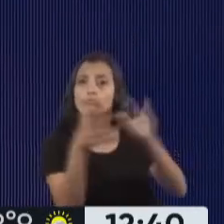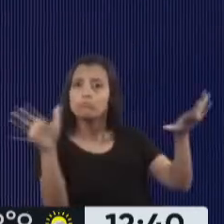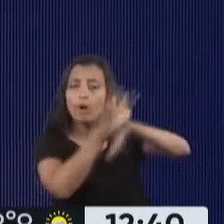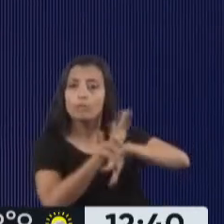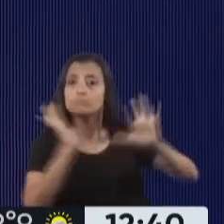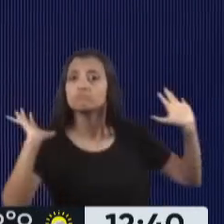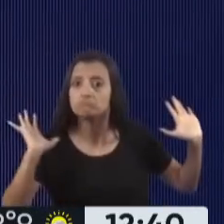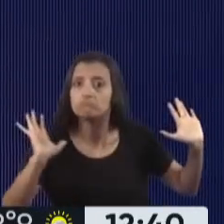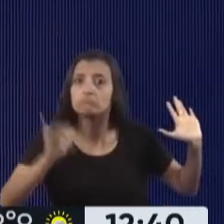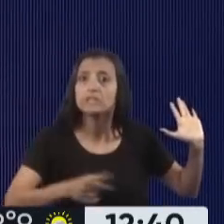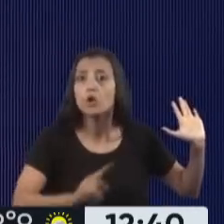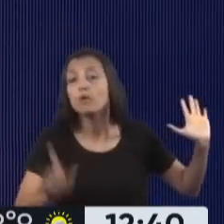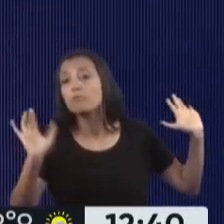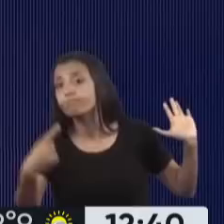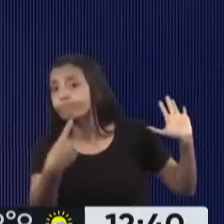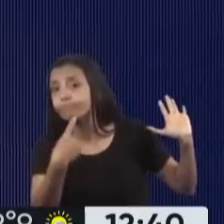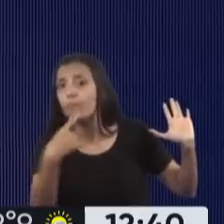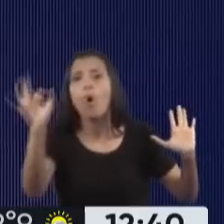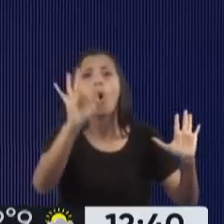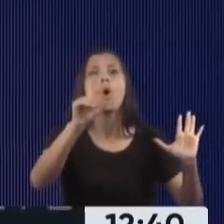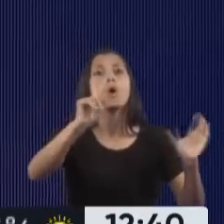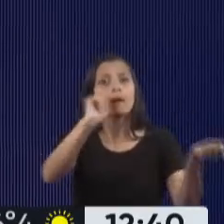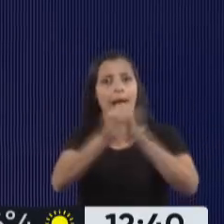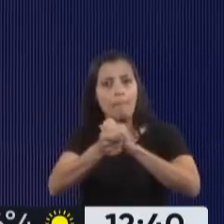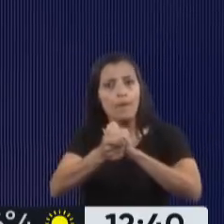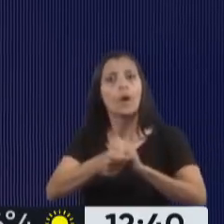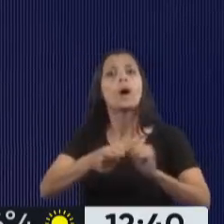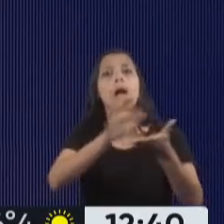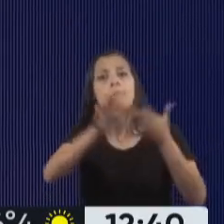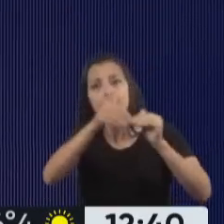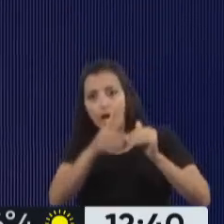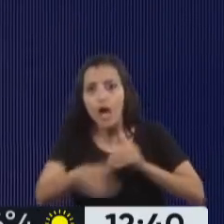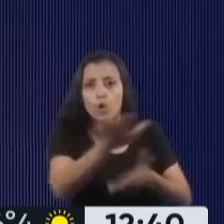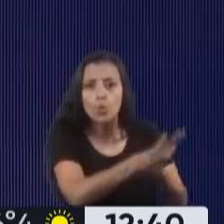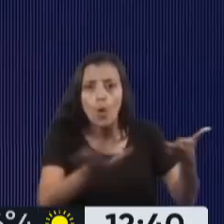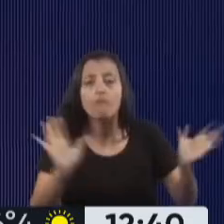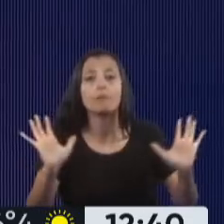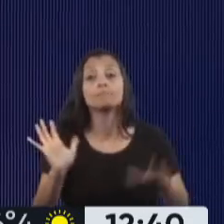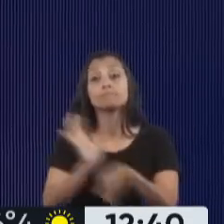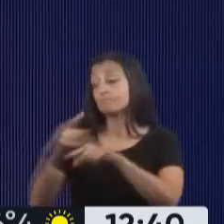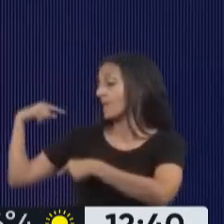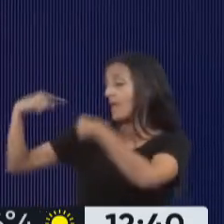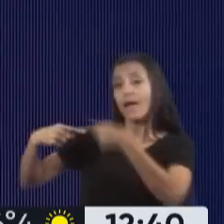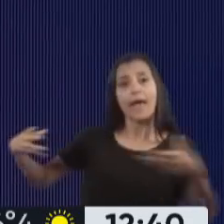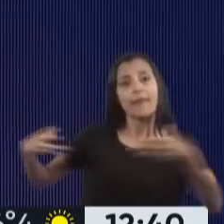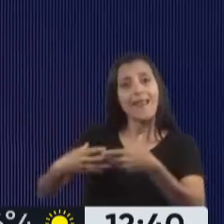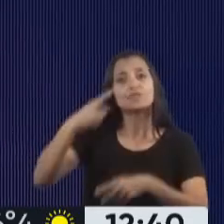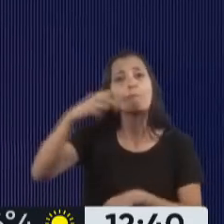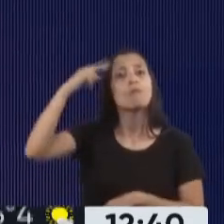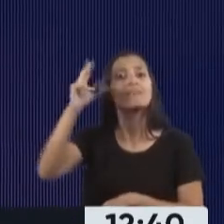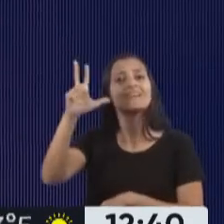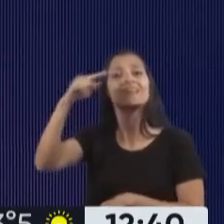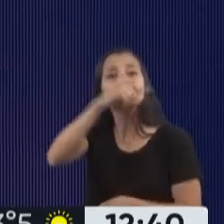estructural y un cambio que inicie una nueva era. De hecho, la generación del 37